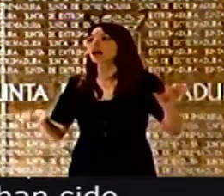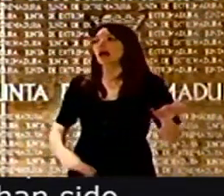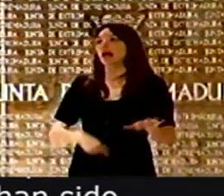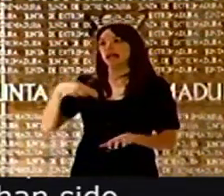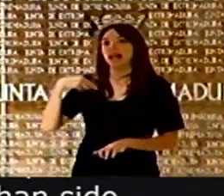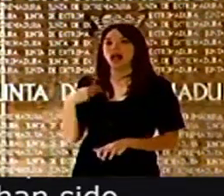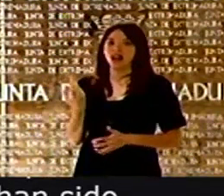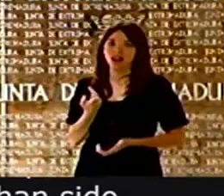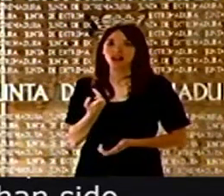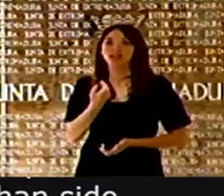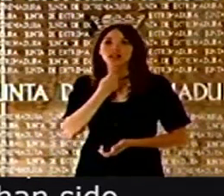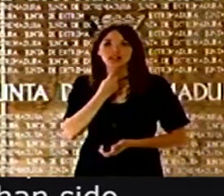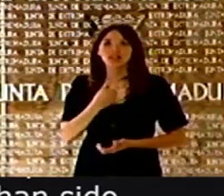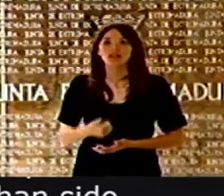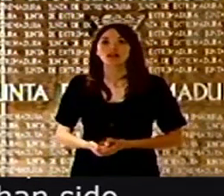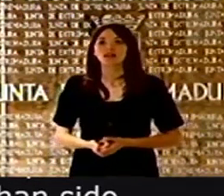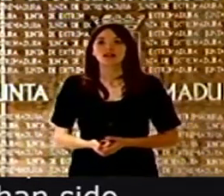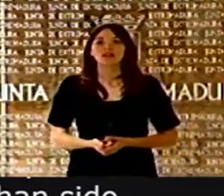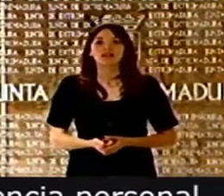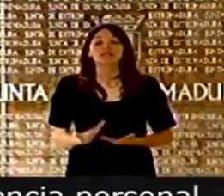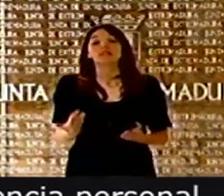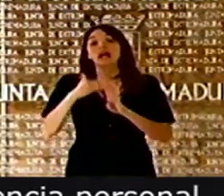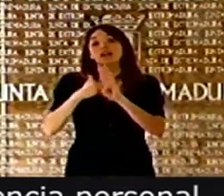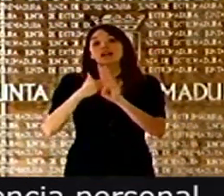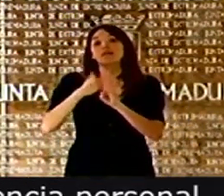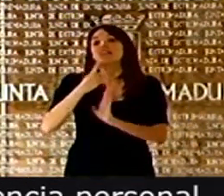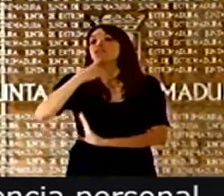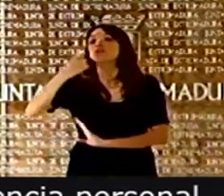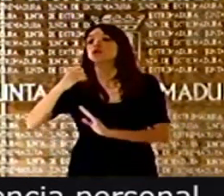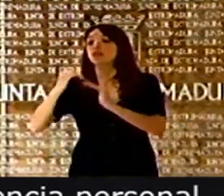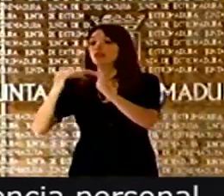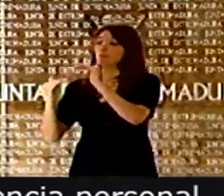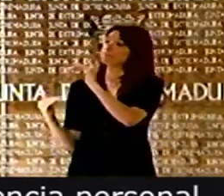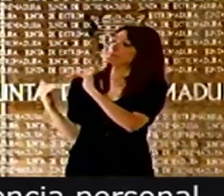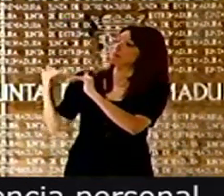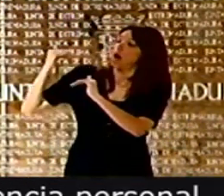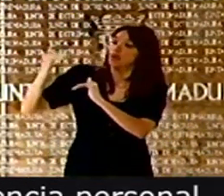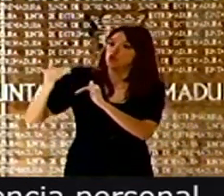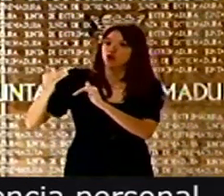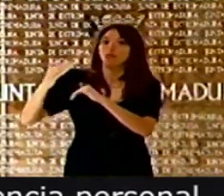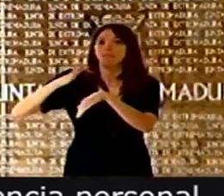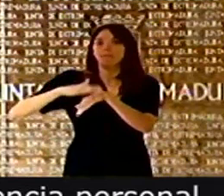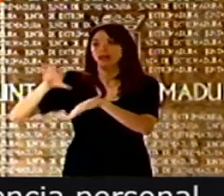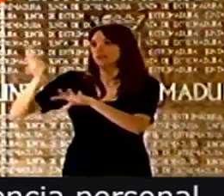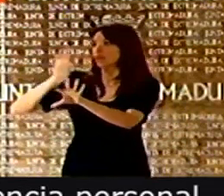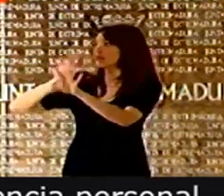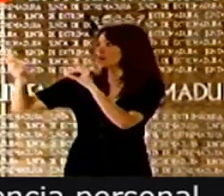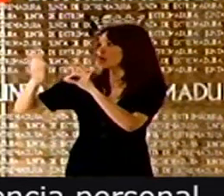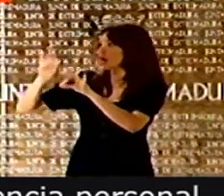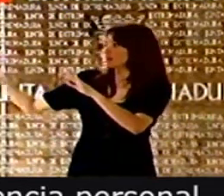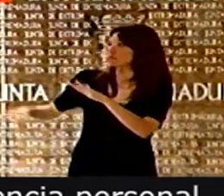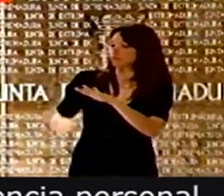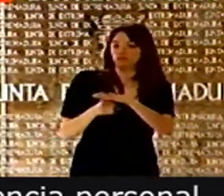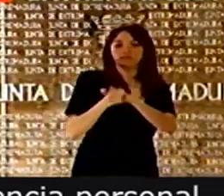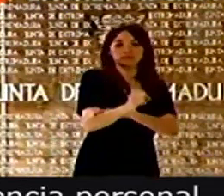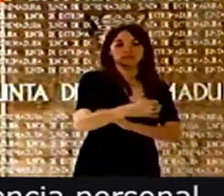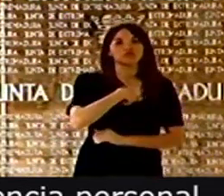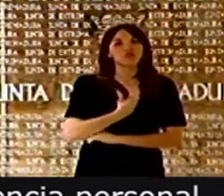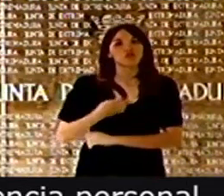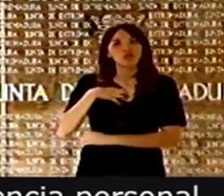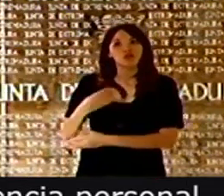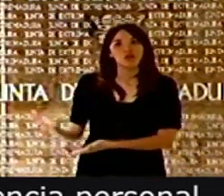que si el nivel de dificultad es mayor a la hora de seleccionar quiénes van a ser los trabajadores públicos y prestadores